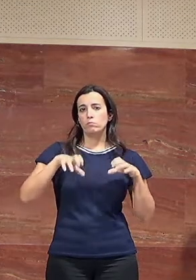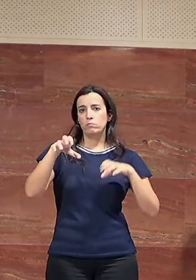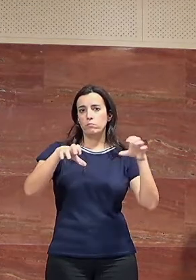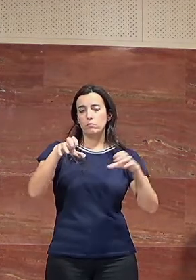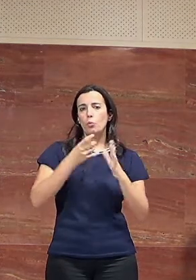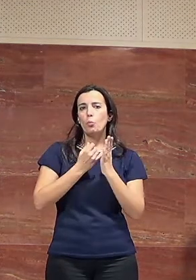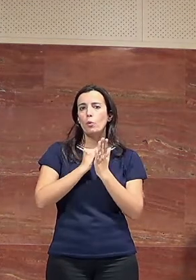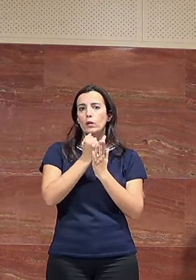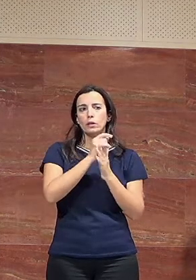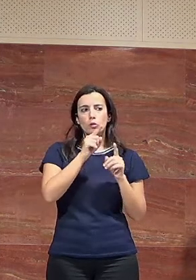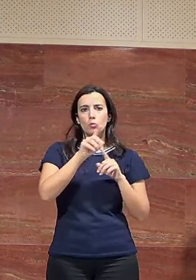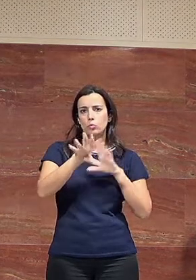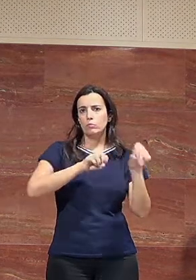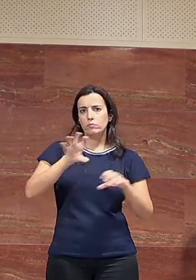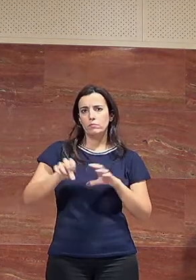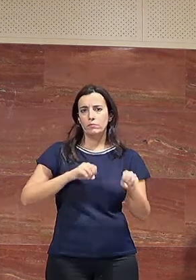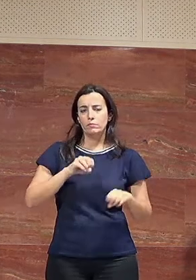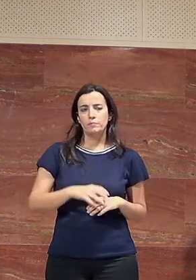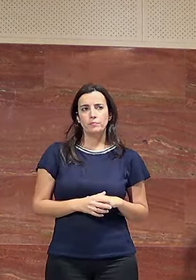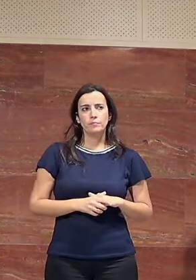huerta, ¿no?